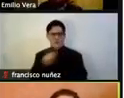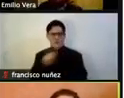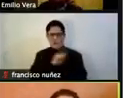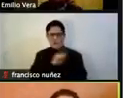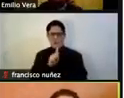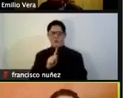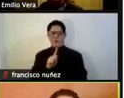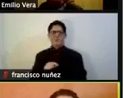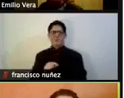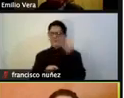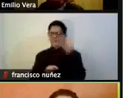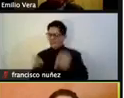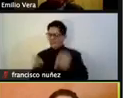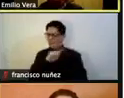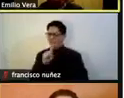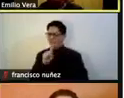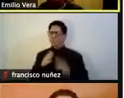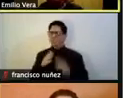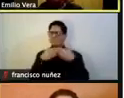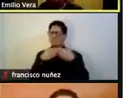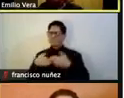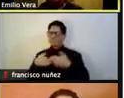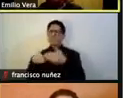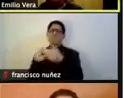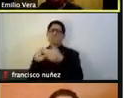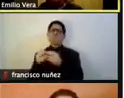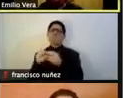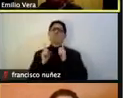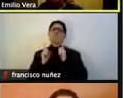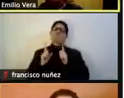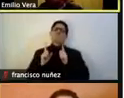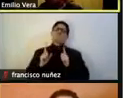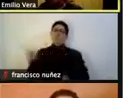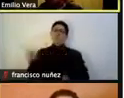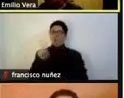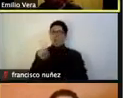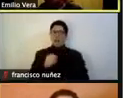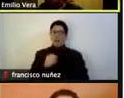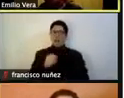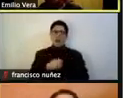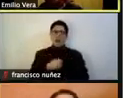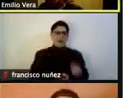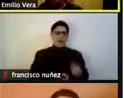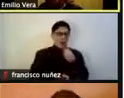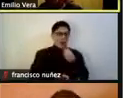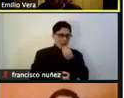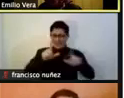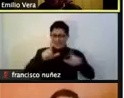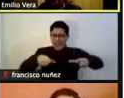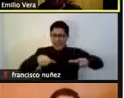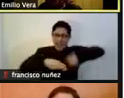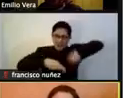no, pero no se come mal. Aquí esta es la cocina. Esta es la cocina.